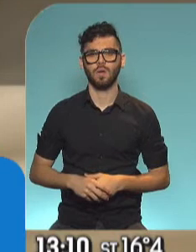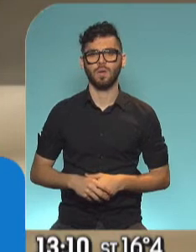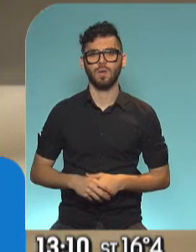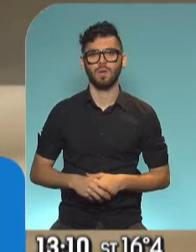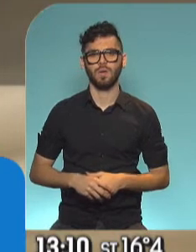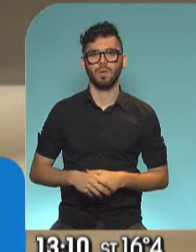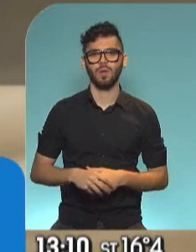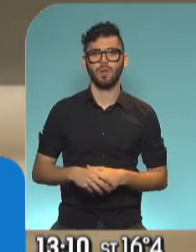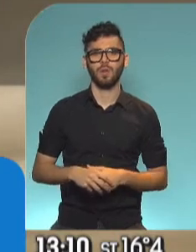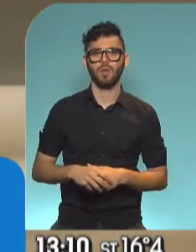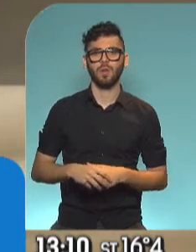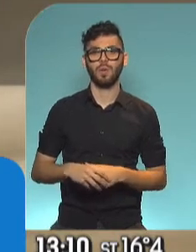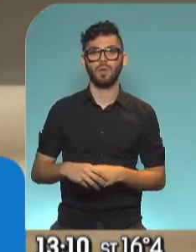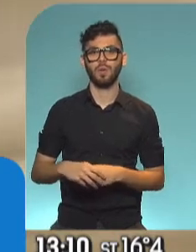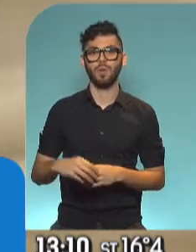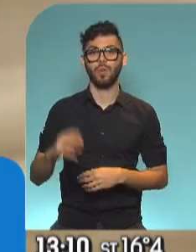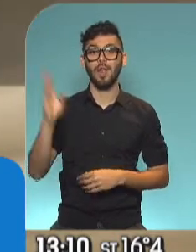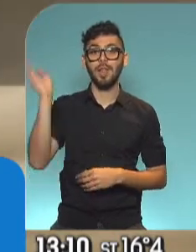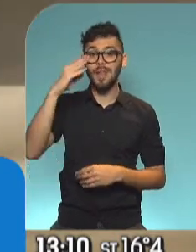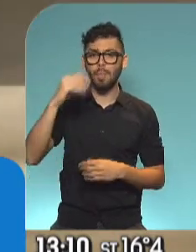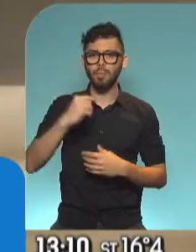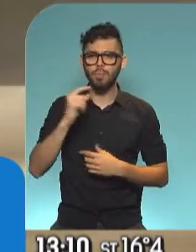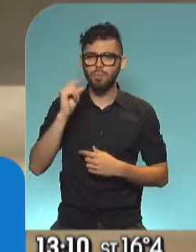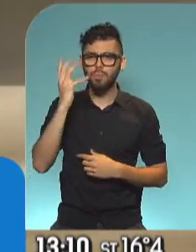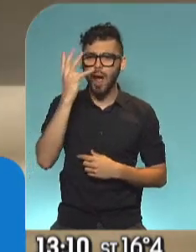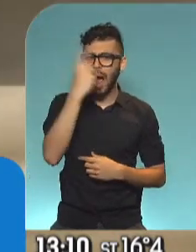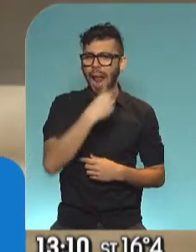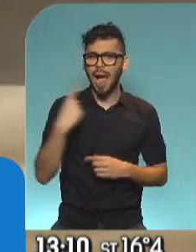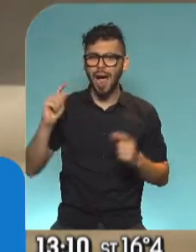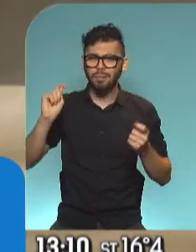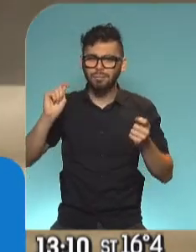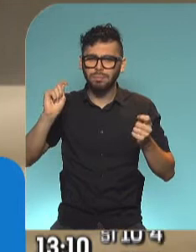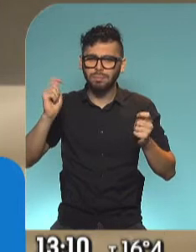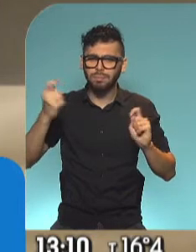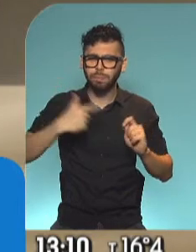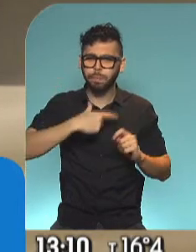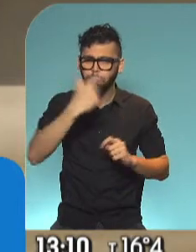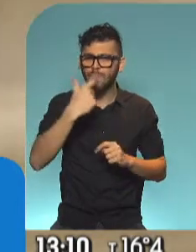Y lo que se ve del rostro de Trump, se va poniendo rojo, cómo va cambiando.